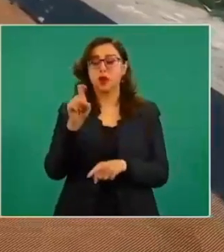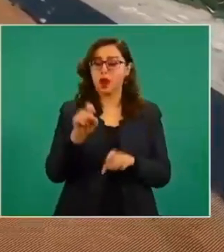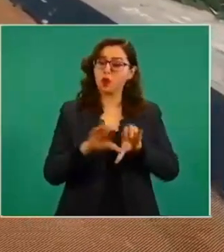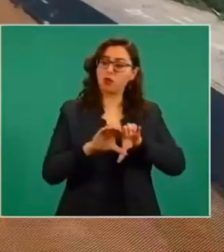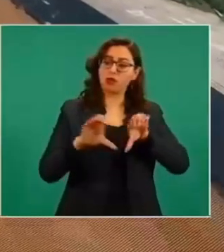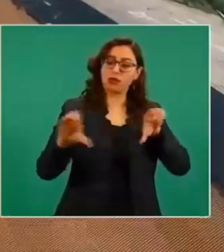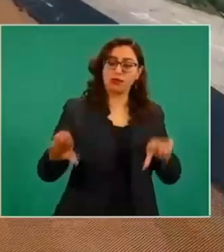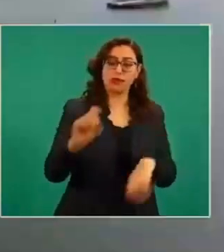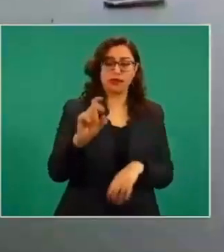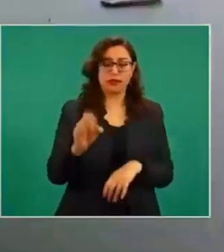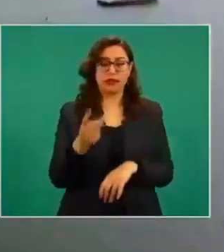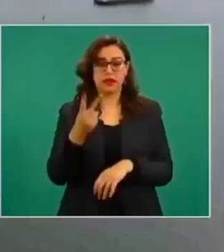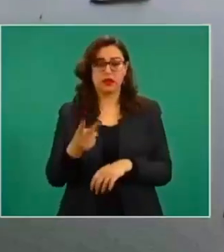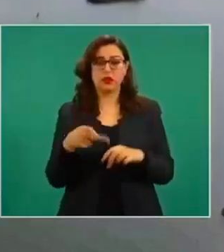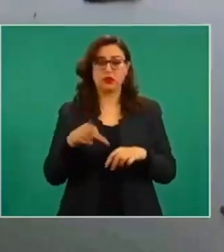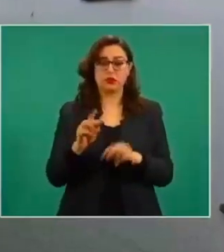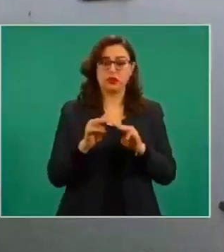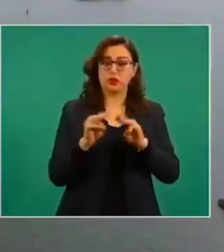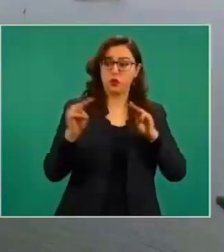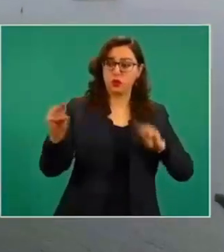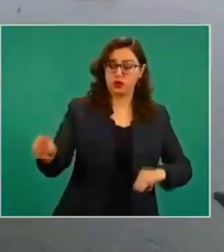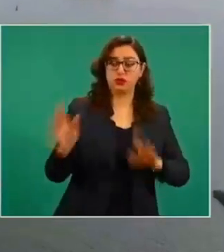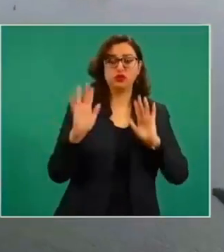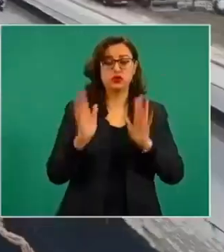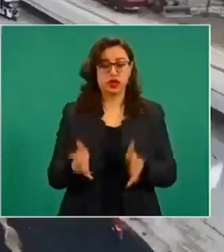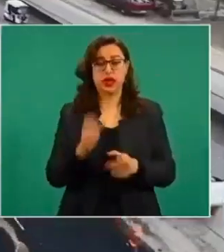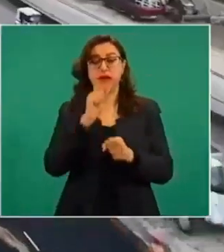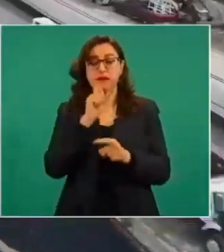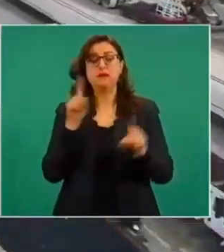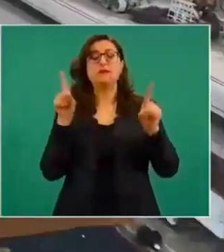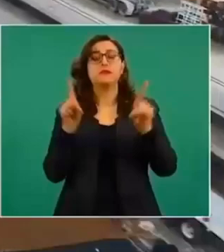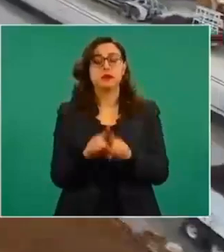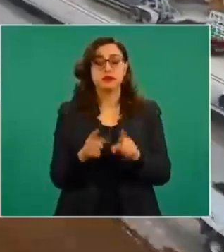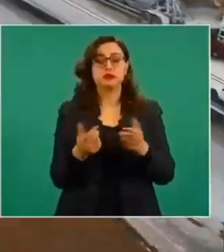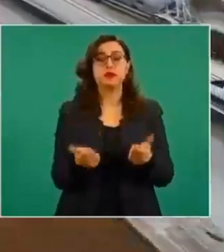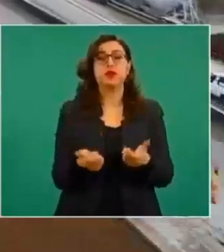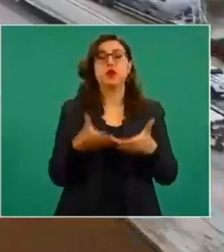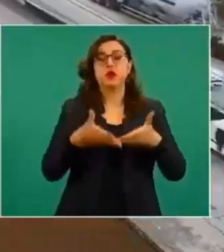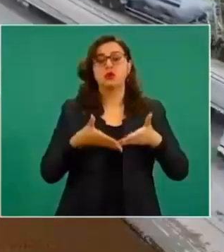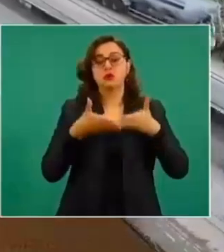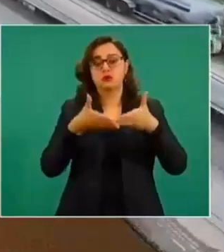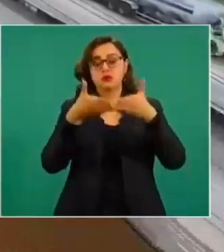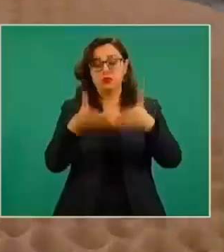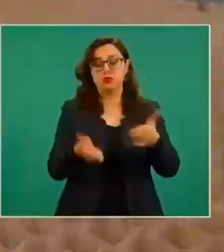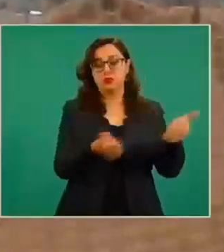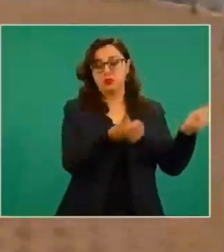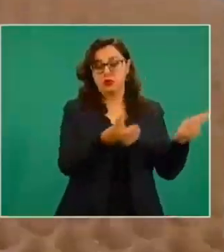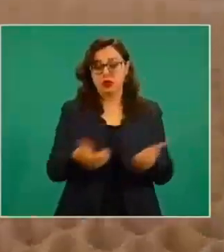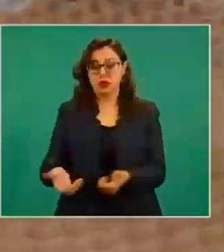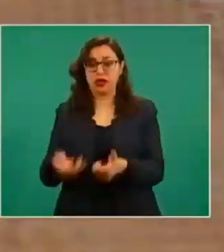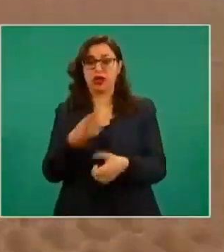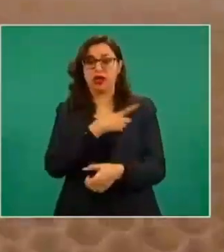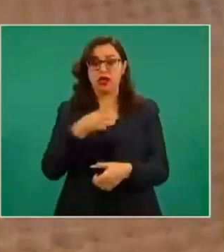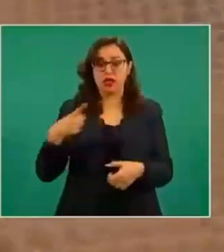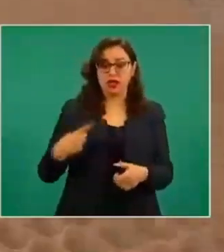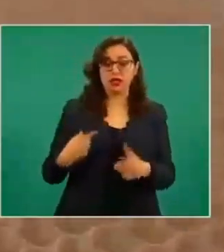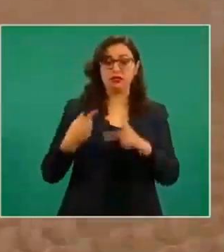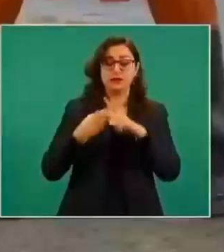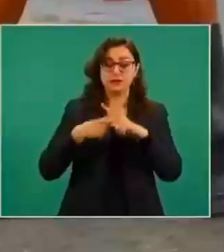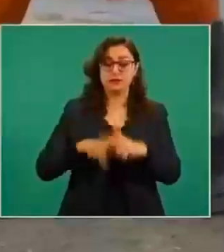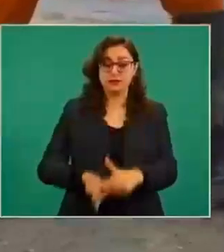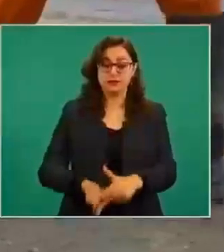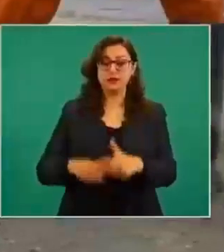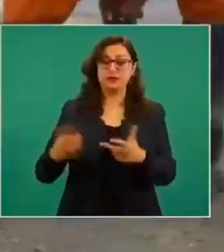recepción de equipos pesados que desembarcarán en el puerto y la construcción del carril de incorporación lateral en el tramo carretero de acceso principal a los